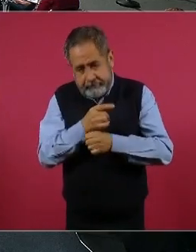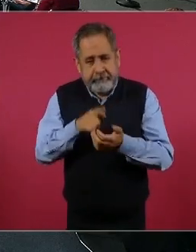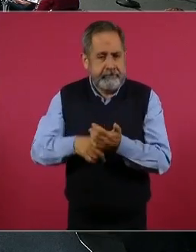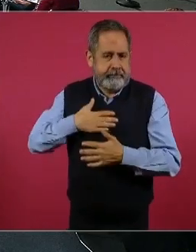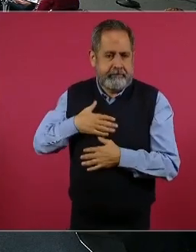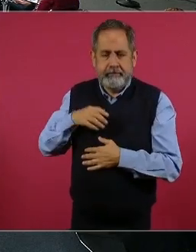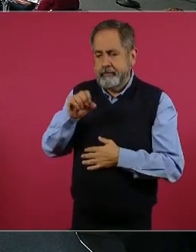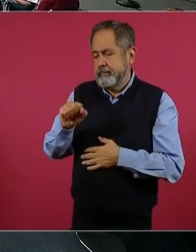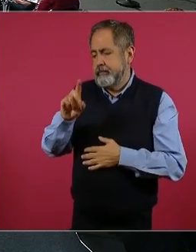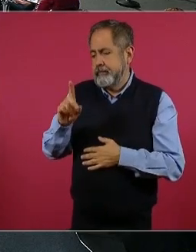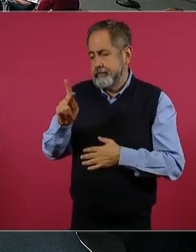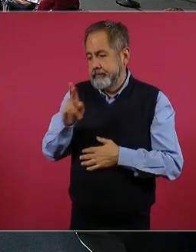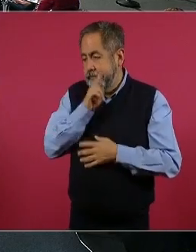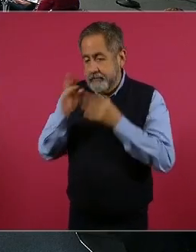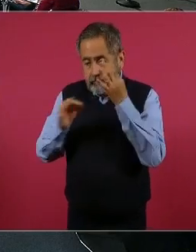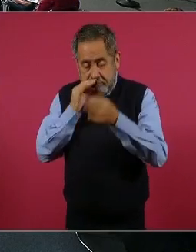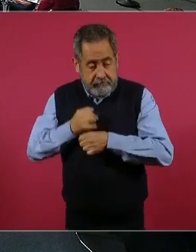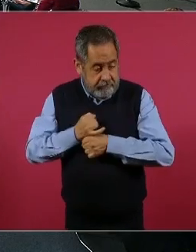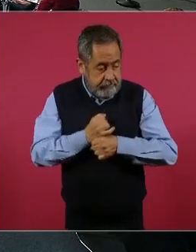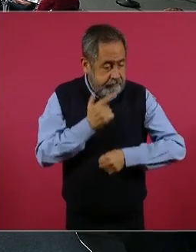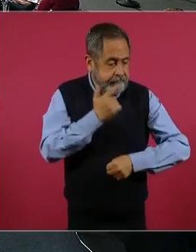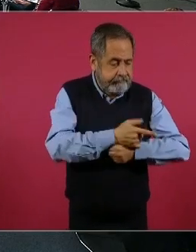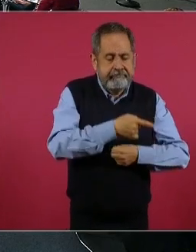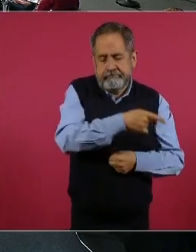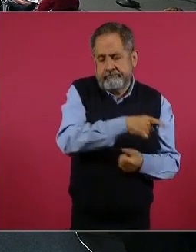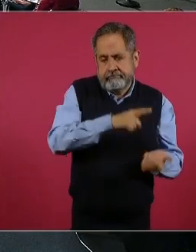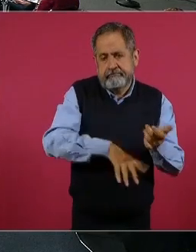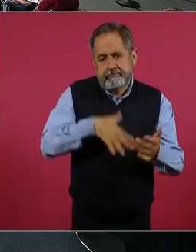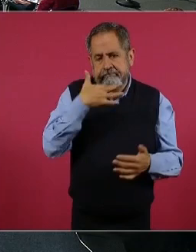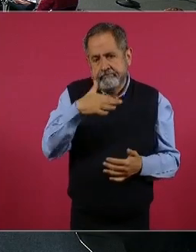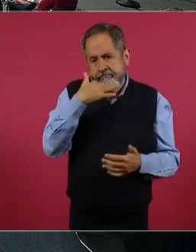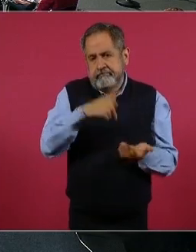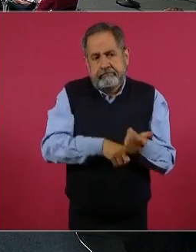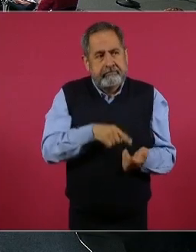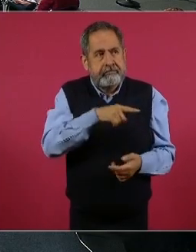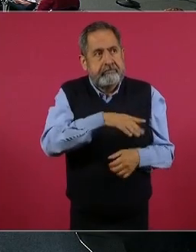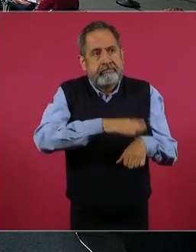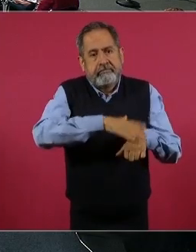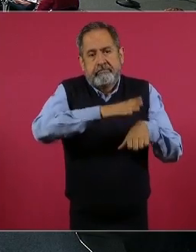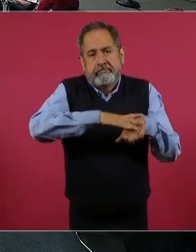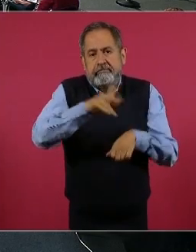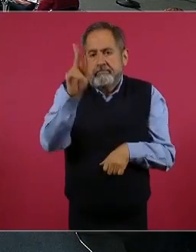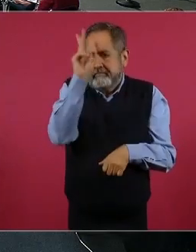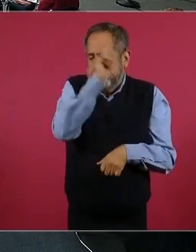SDP Noticias, una investigación, y resultó que los mayores